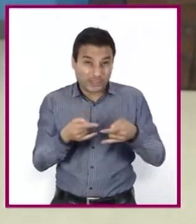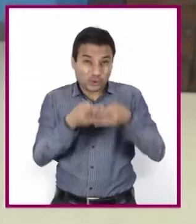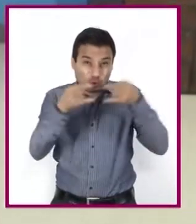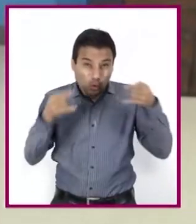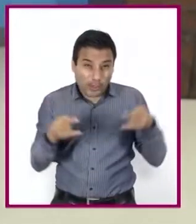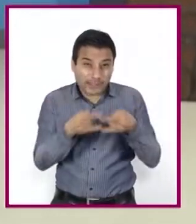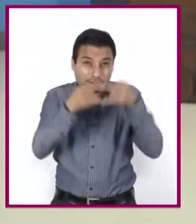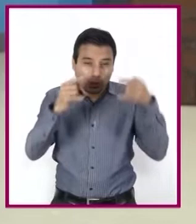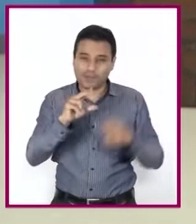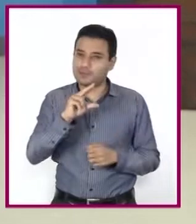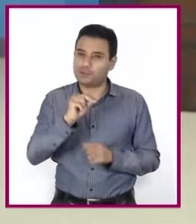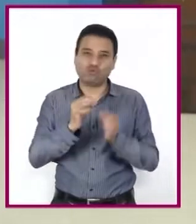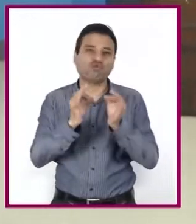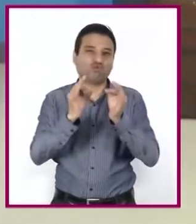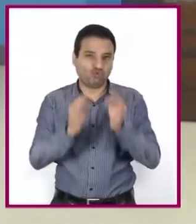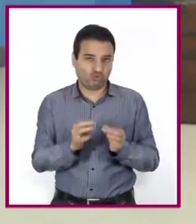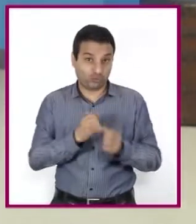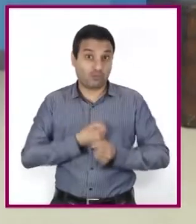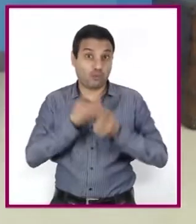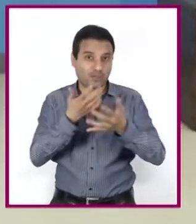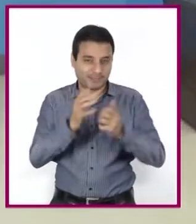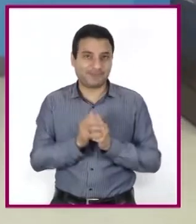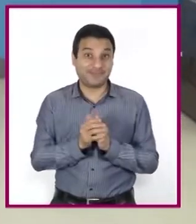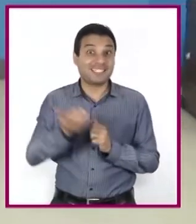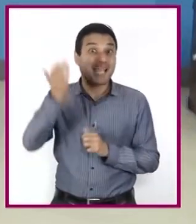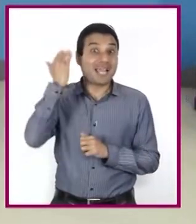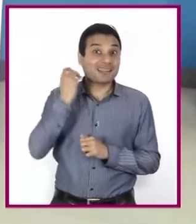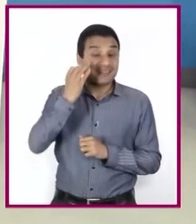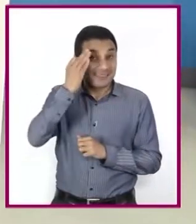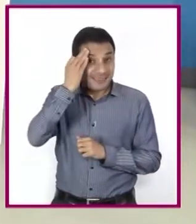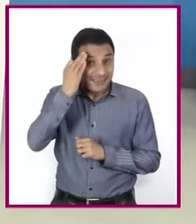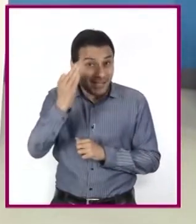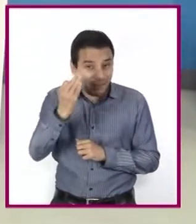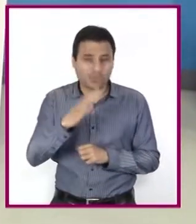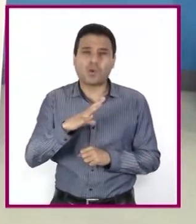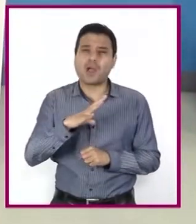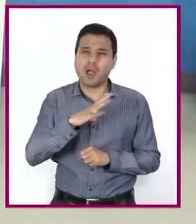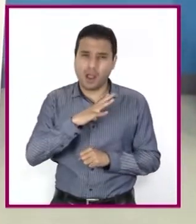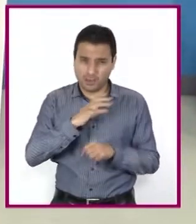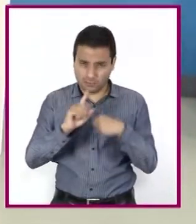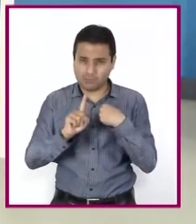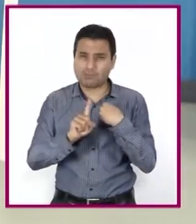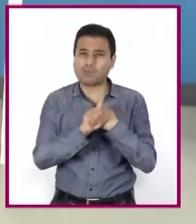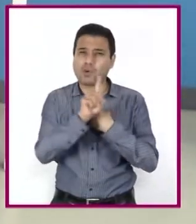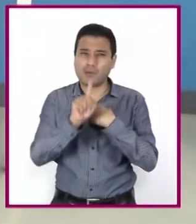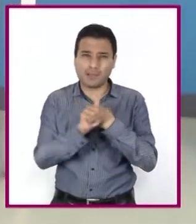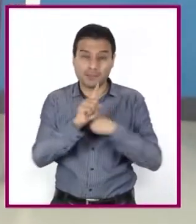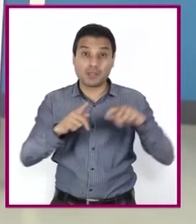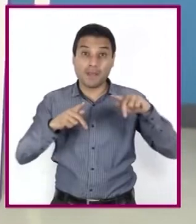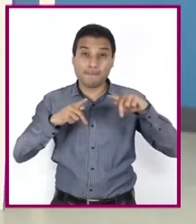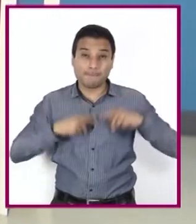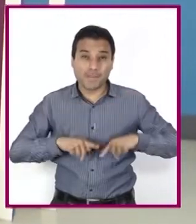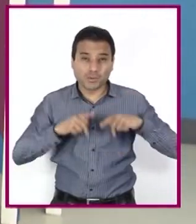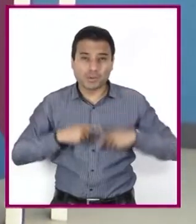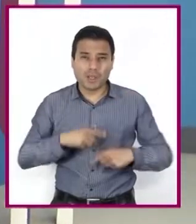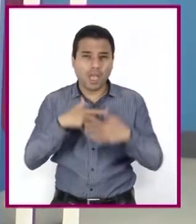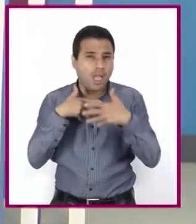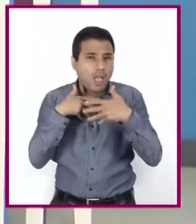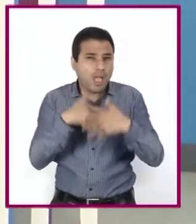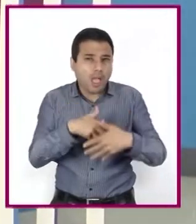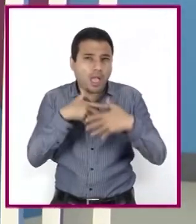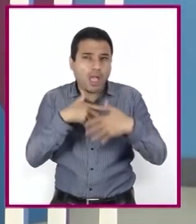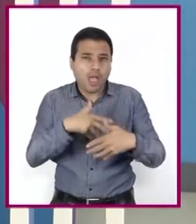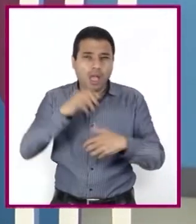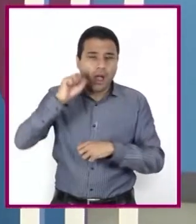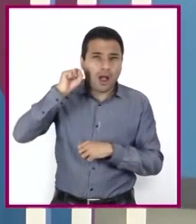poesía, aquel tiempo, con sus tragedias y sus imágenes del paro, la estrechez y el